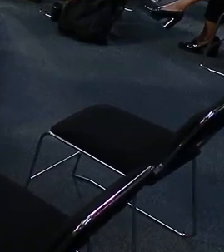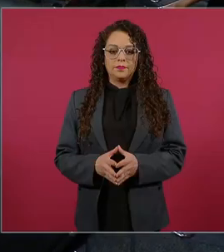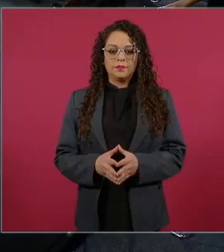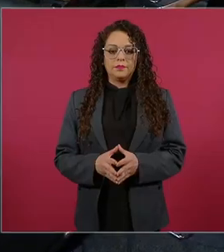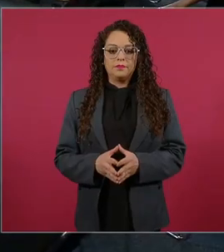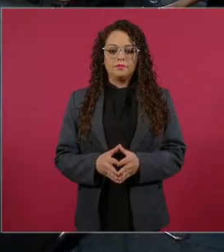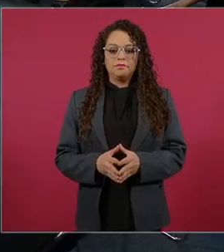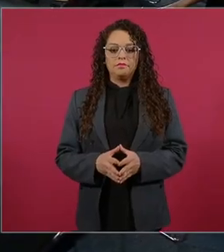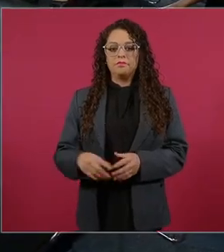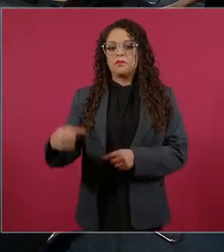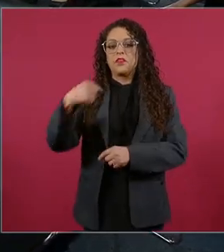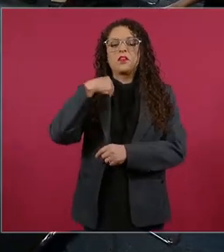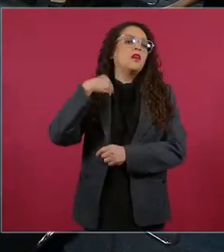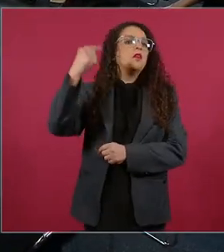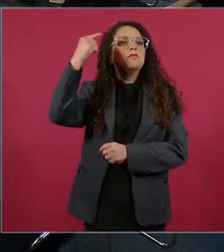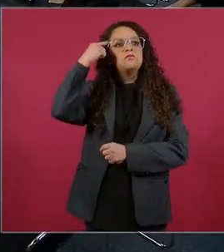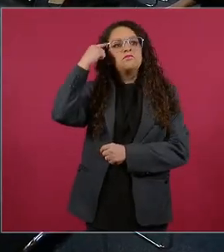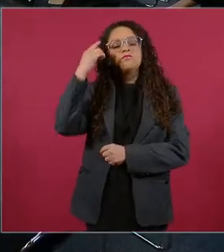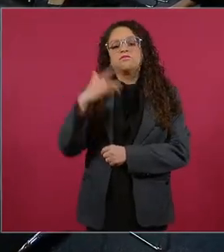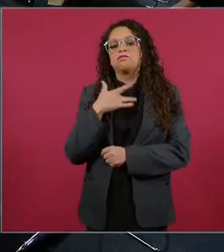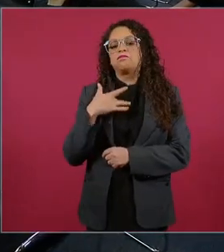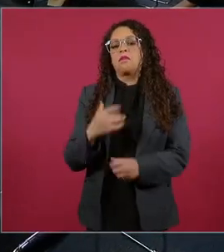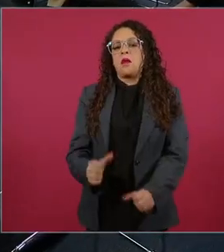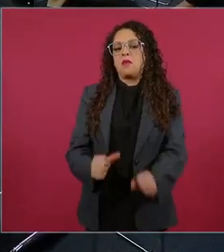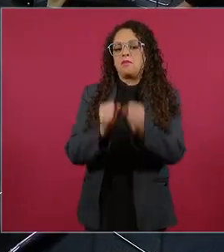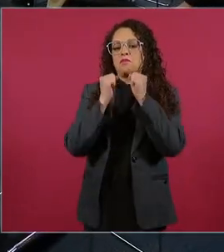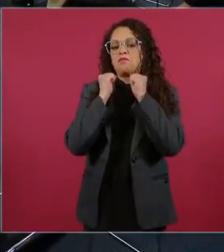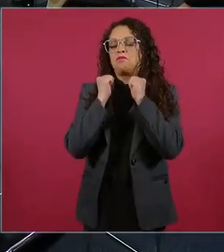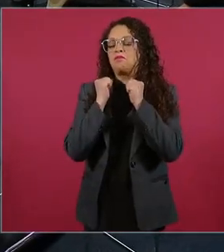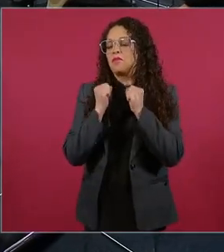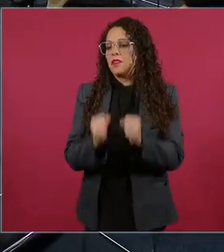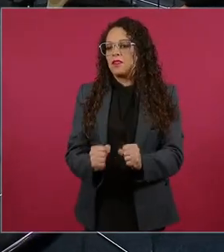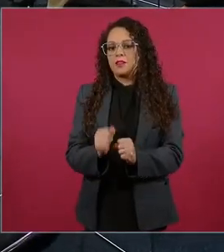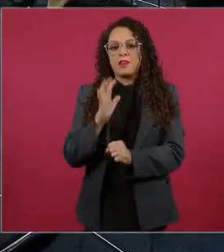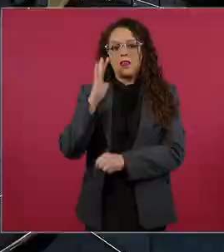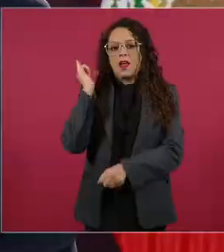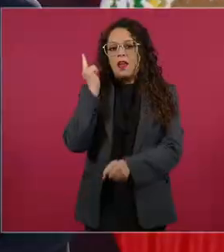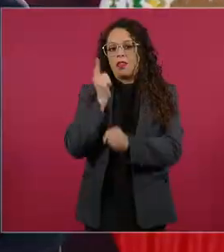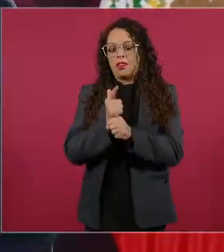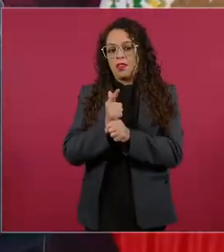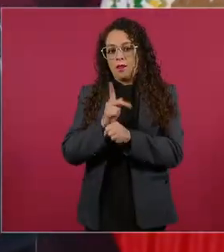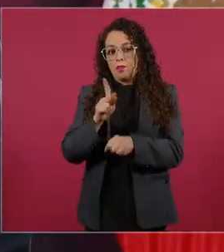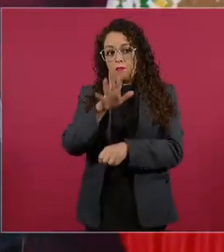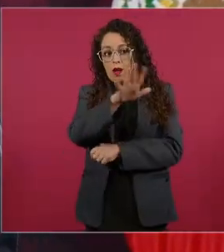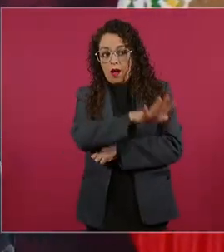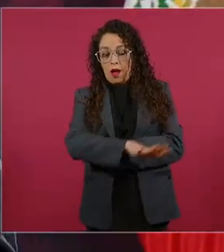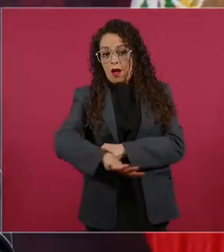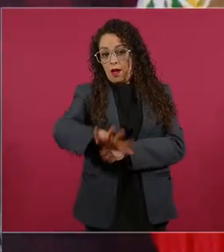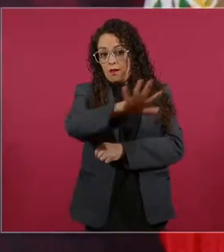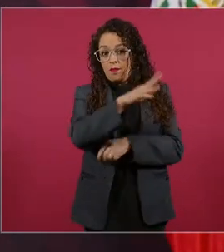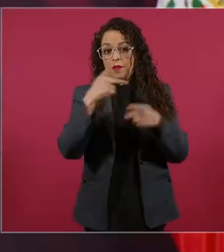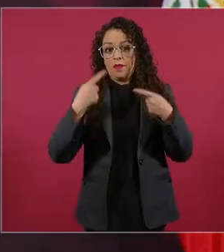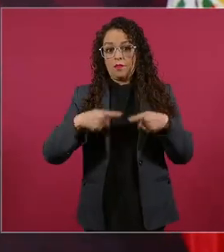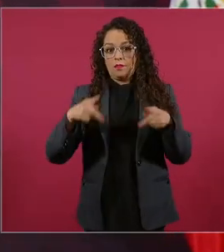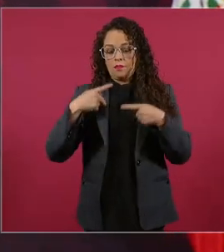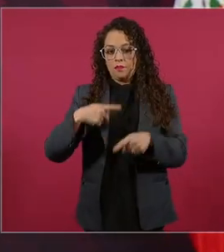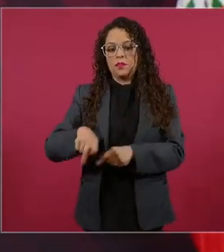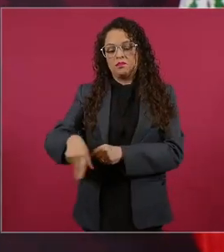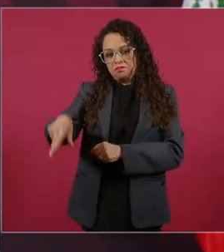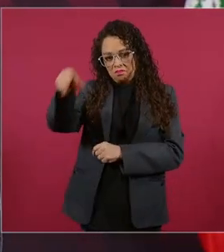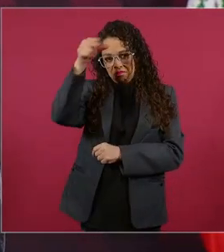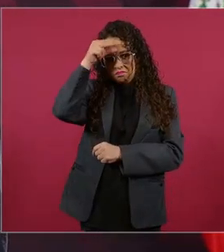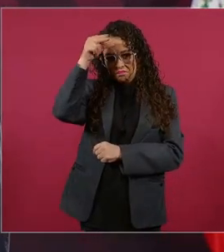elegir, que la presidenta electa es una garantía para el futuro de México,